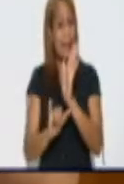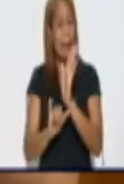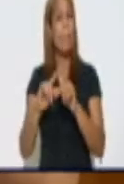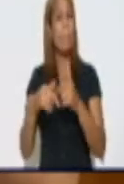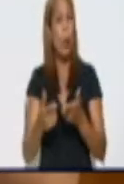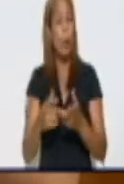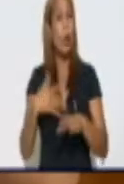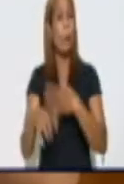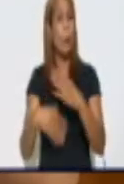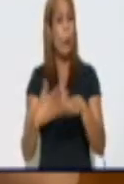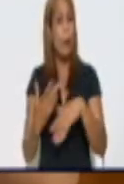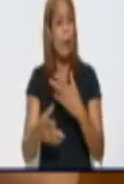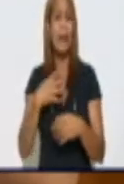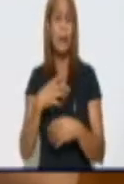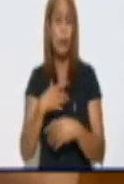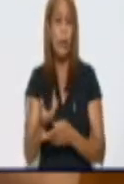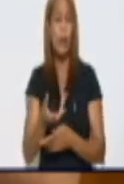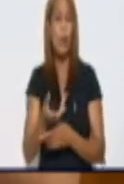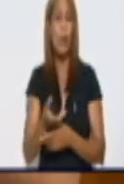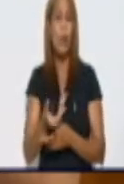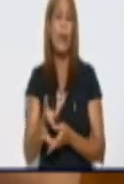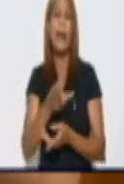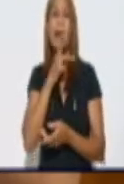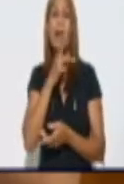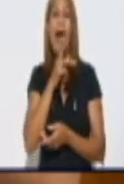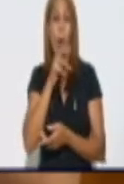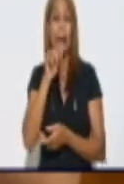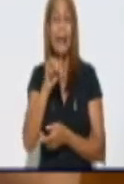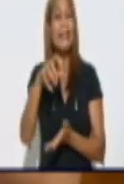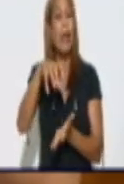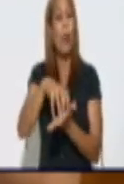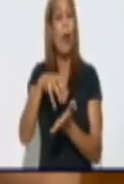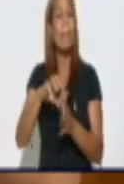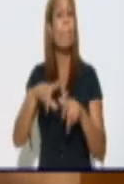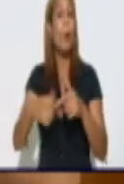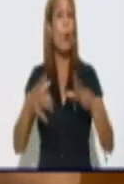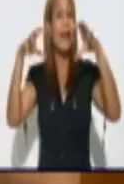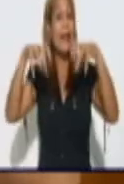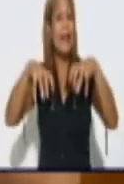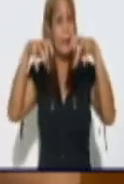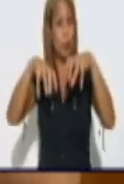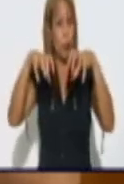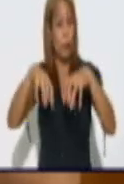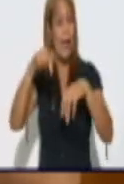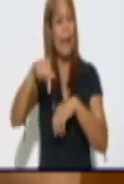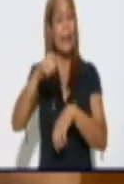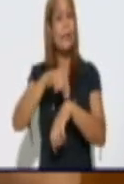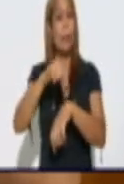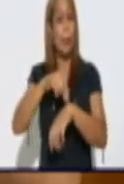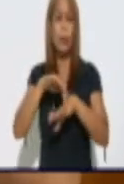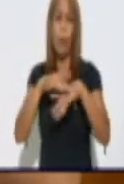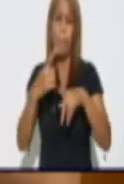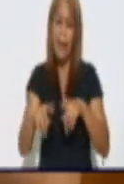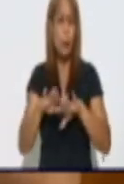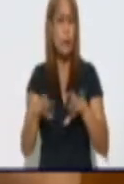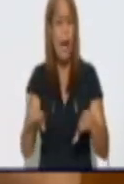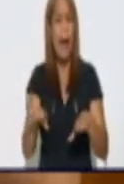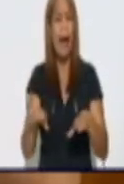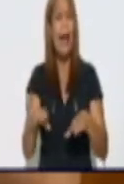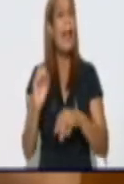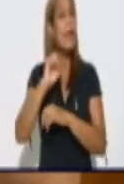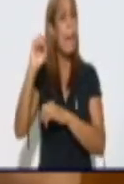del canal Bayamo por la lluvia que ocurrieron, que ya ahora en estos momentos ya la planta se encuentra